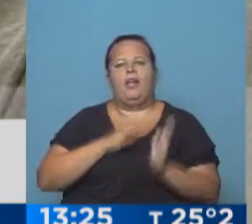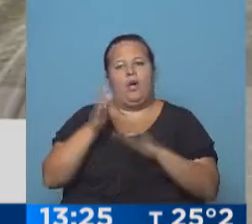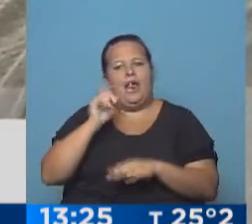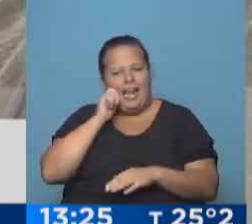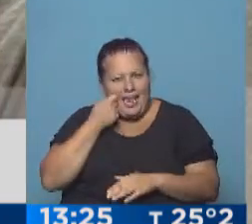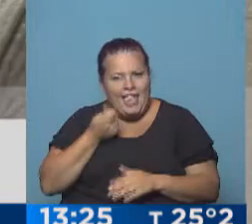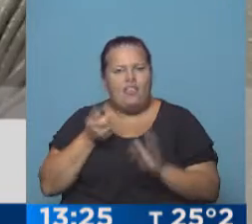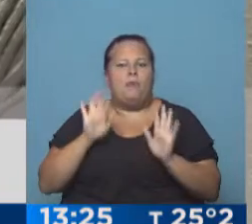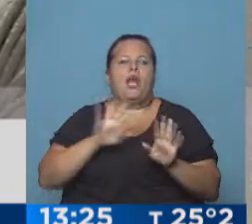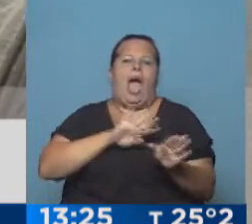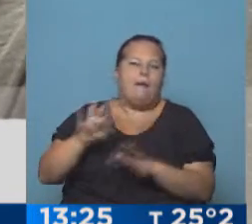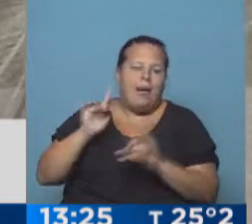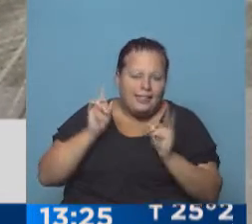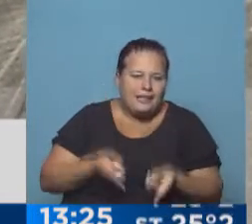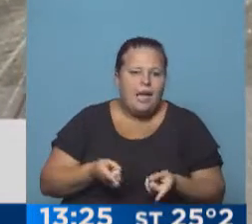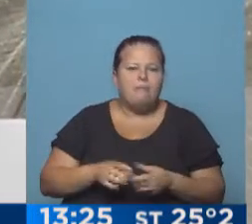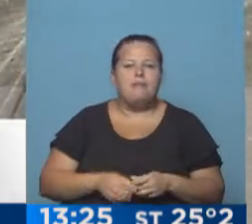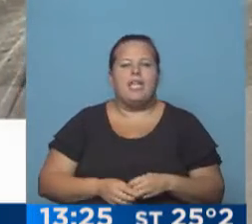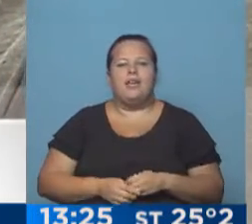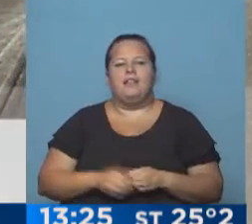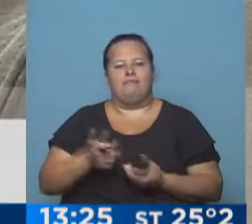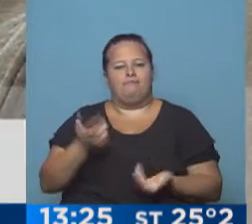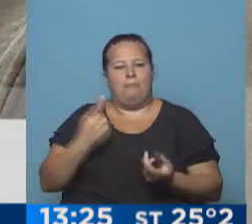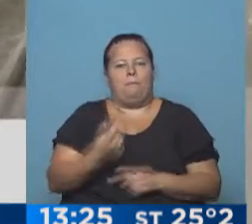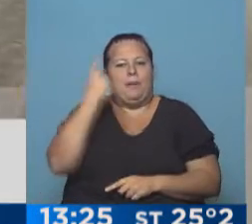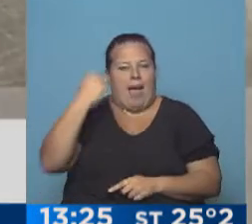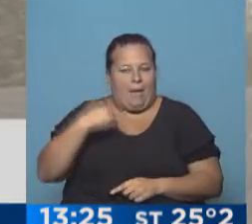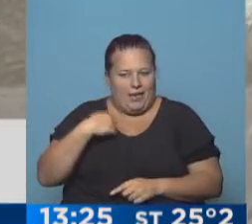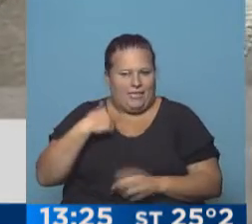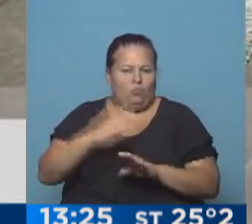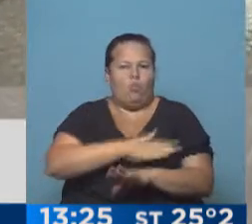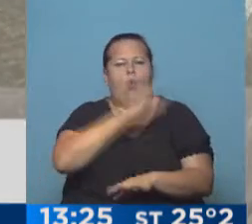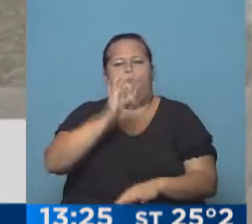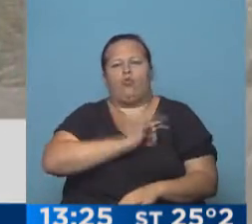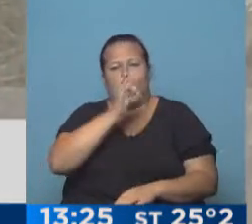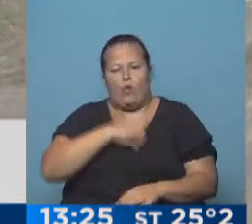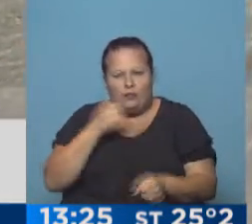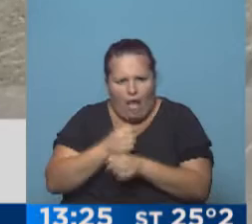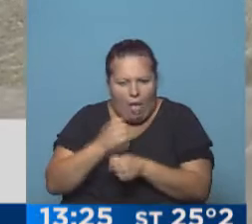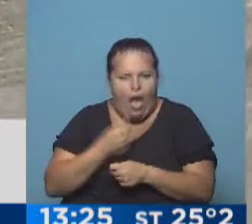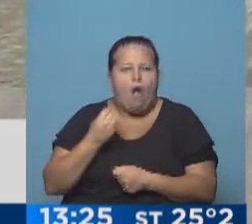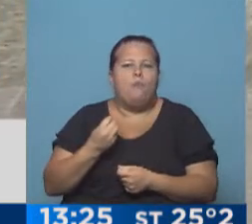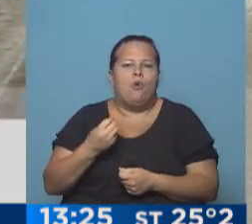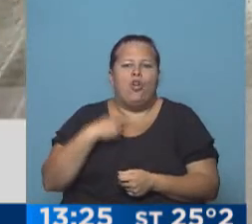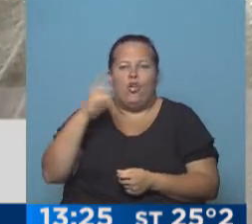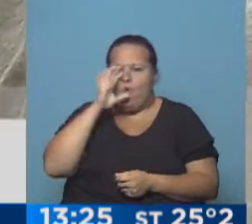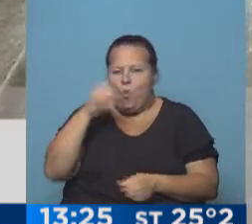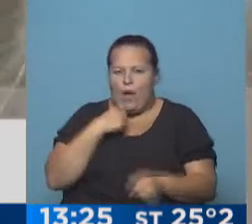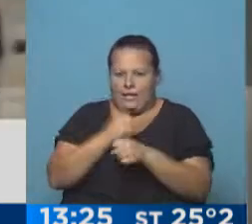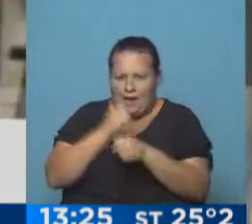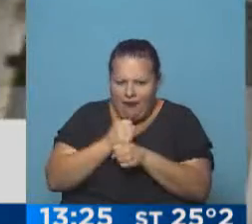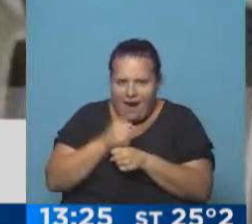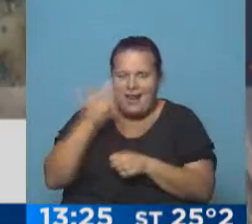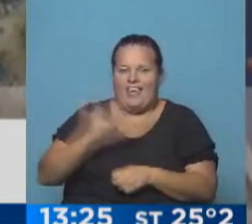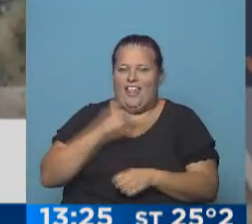agradable, pero por otro lado también ha sido también primeriza para mí después de muchos años de trabajar, porque jamás había trabajado bajo las órdenes